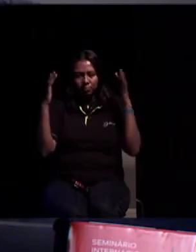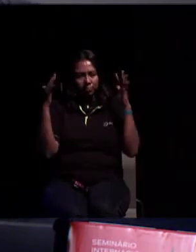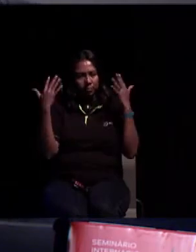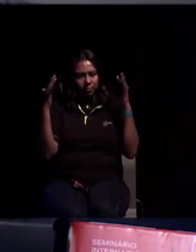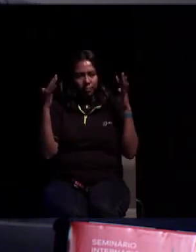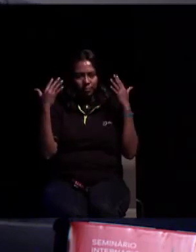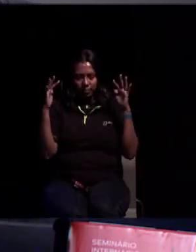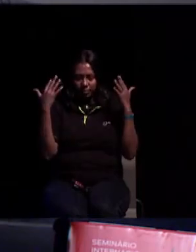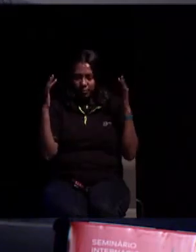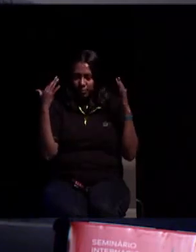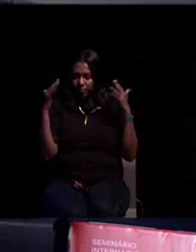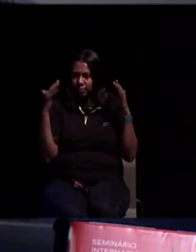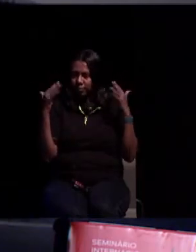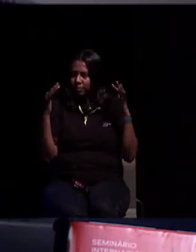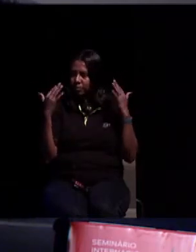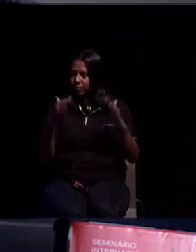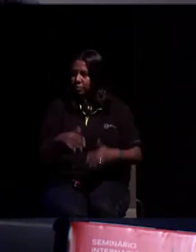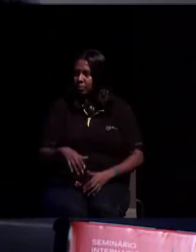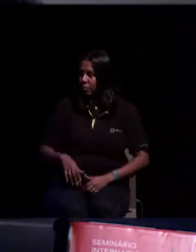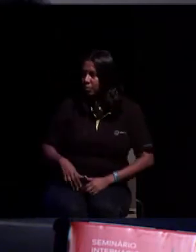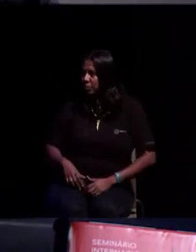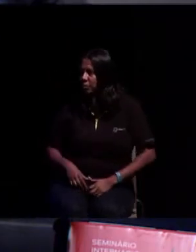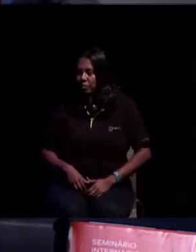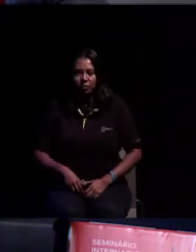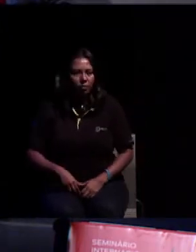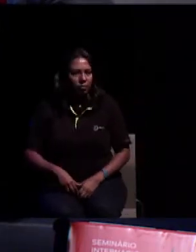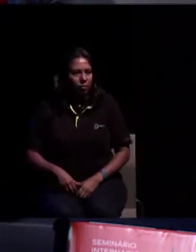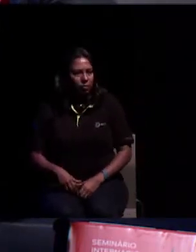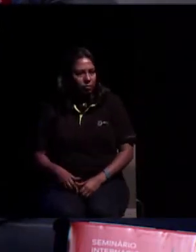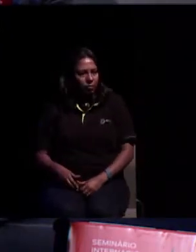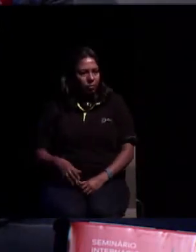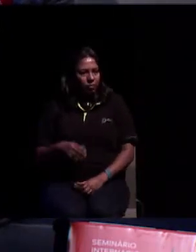Jesse. Jesse.